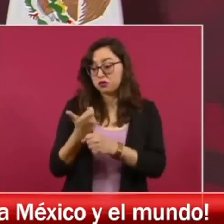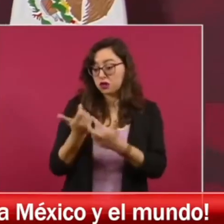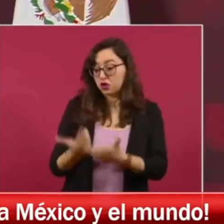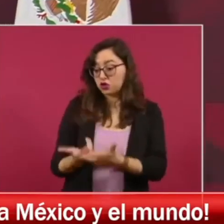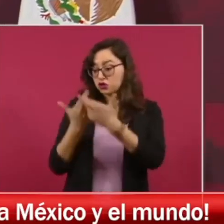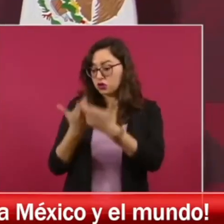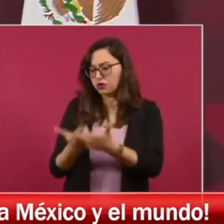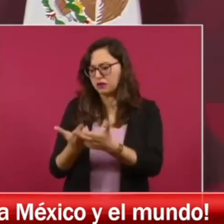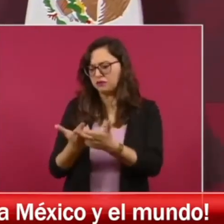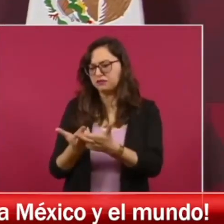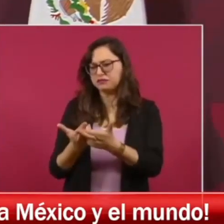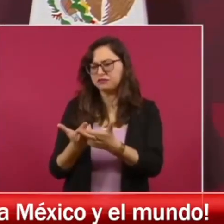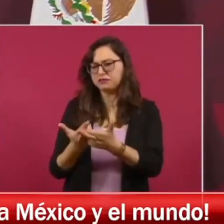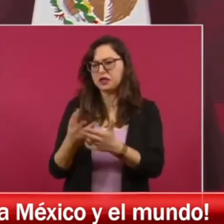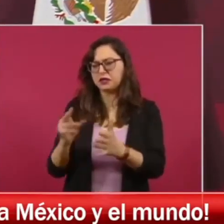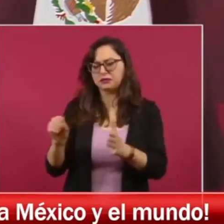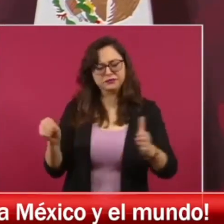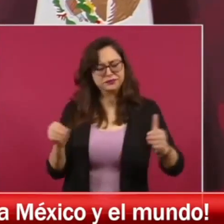va para el fideicomiso,